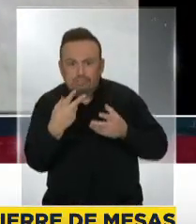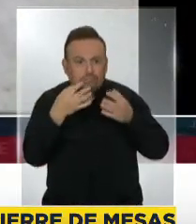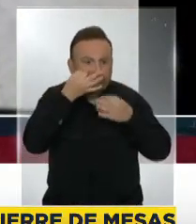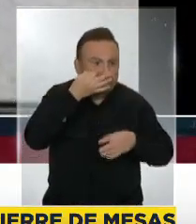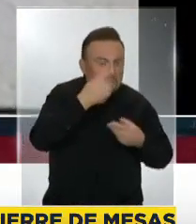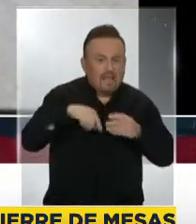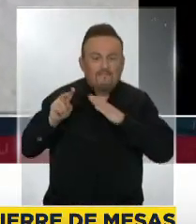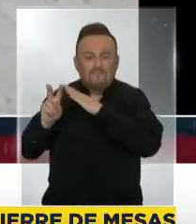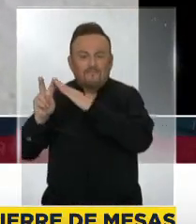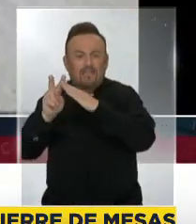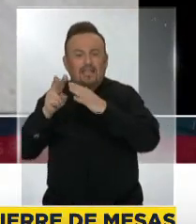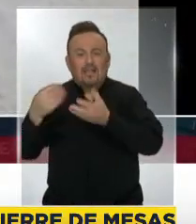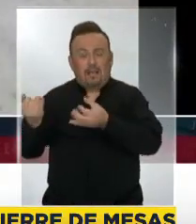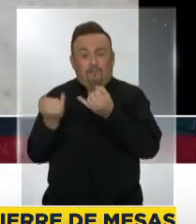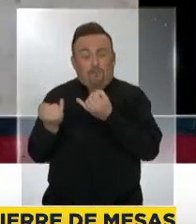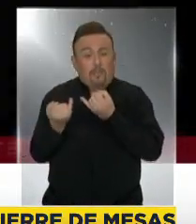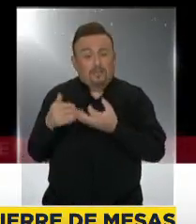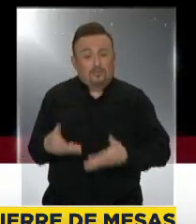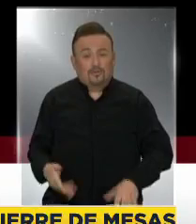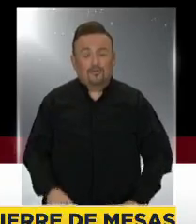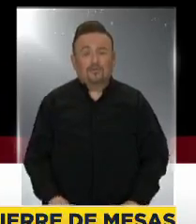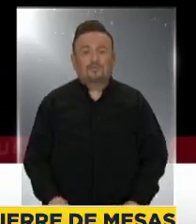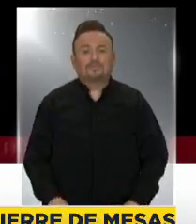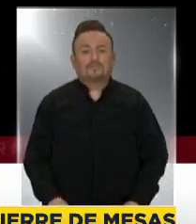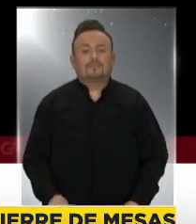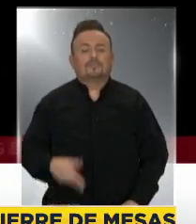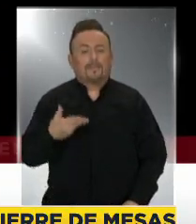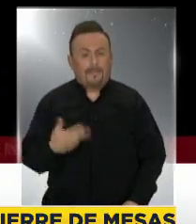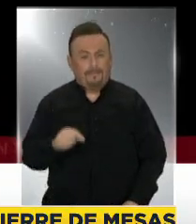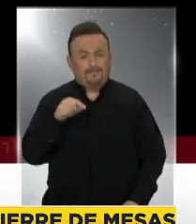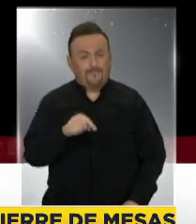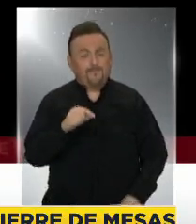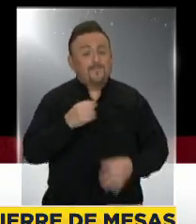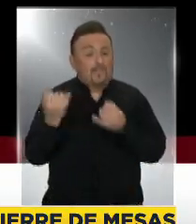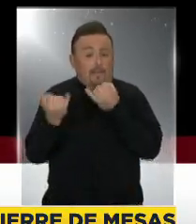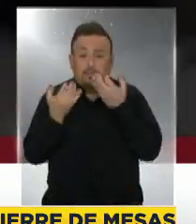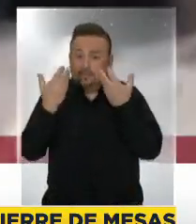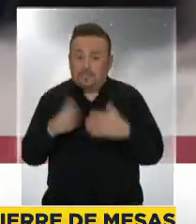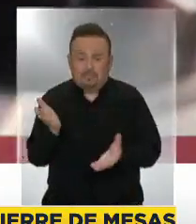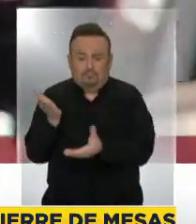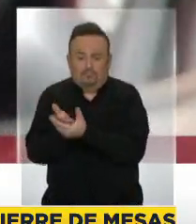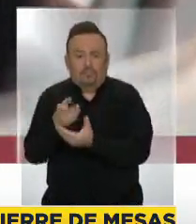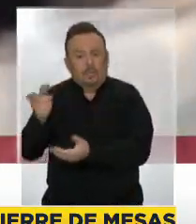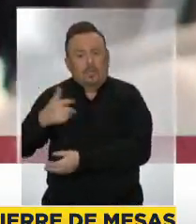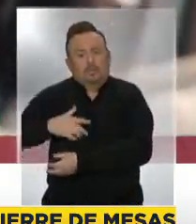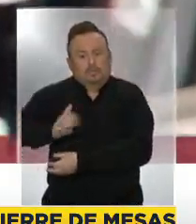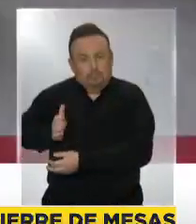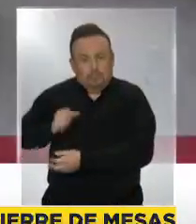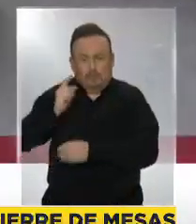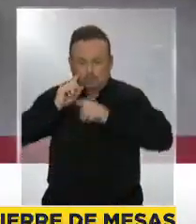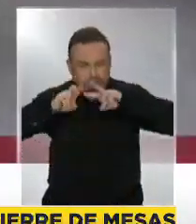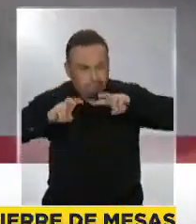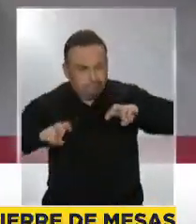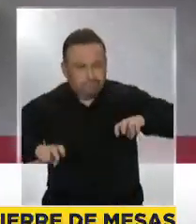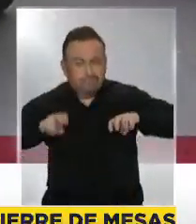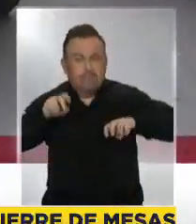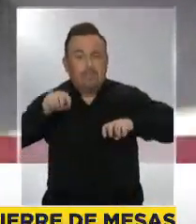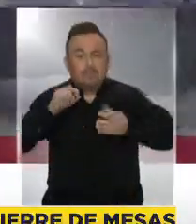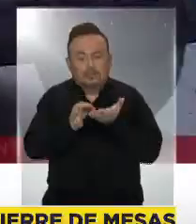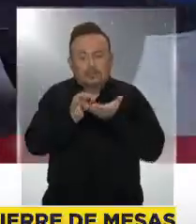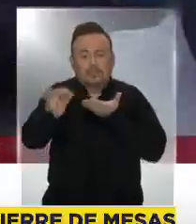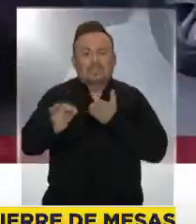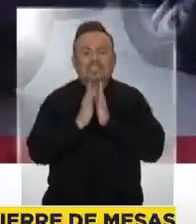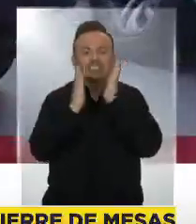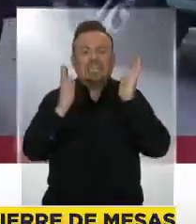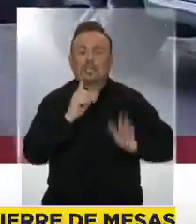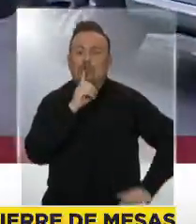vecinos acá de la zona. Es algo que ya está esta información en manos de la Policía de Investigaciones en la población Santo